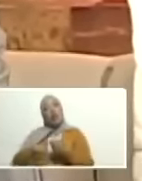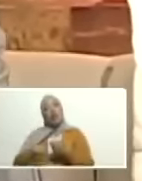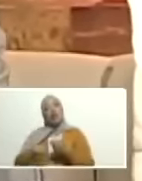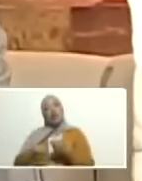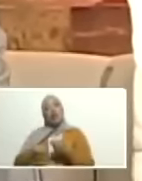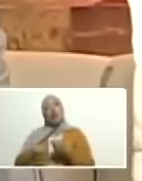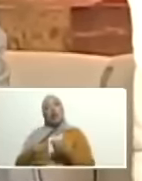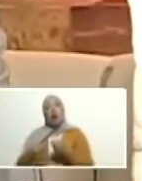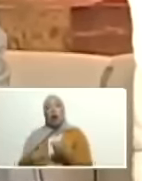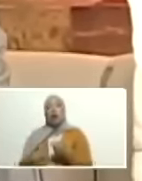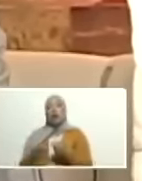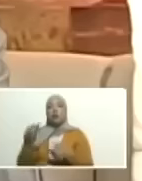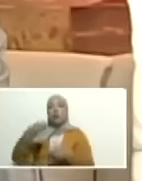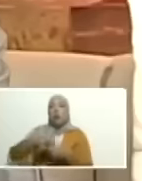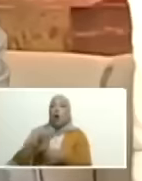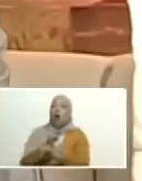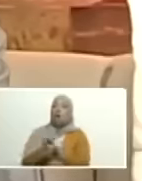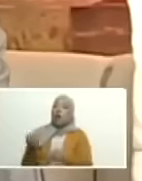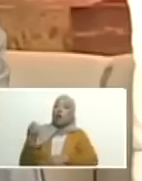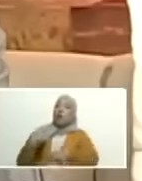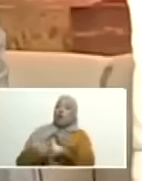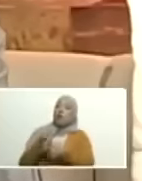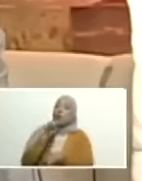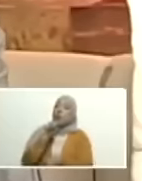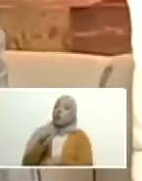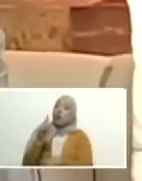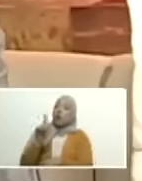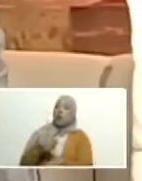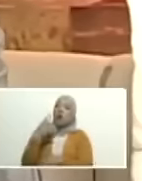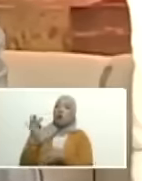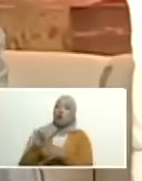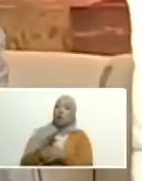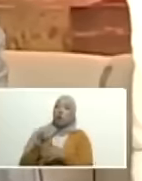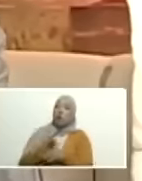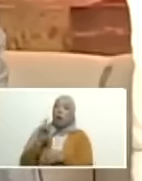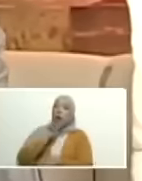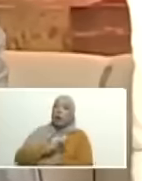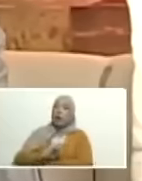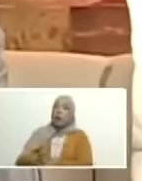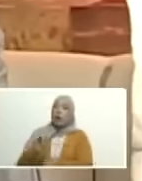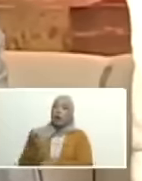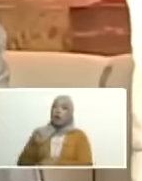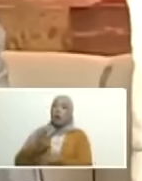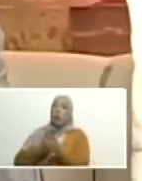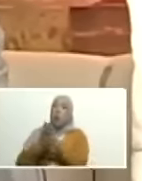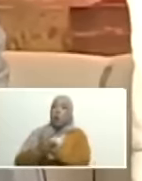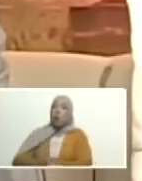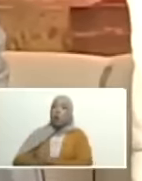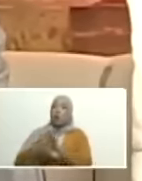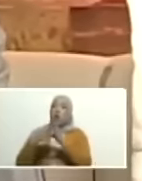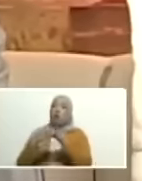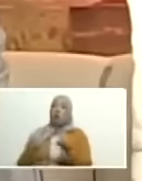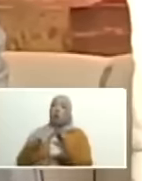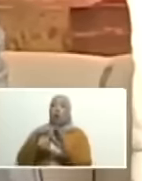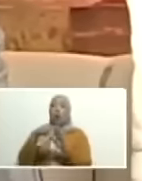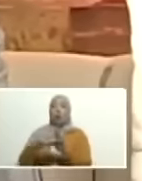los grandes intereses del país, en función de exigir el levantamiento completo de todas